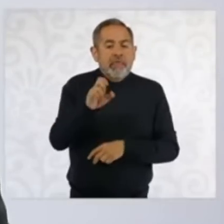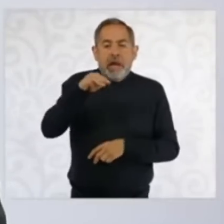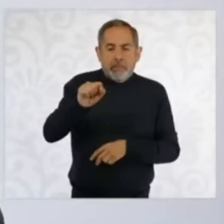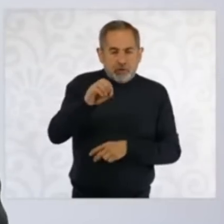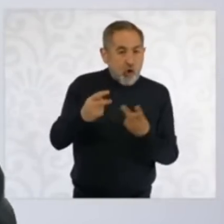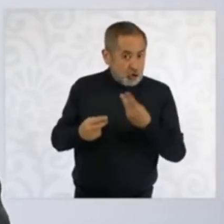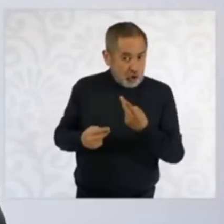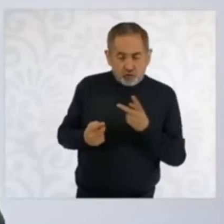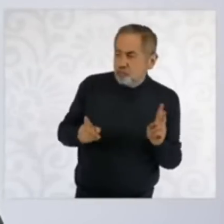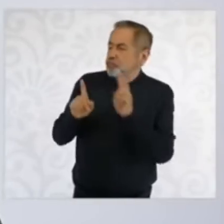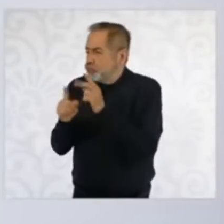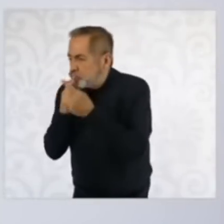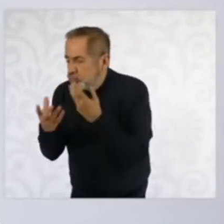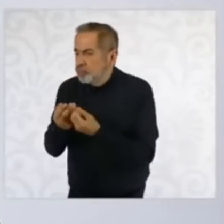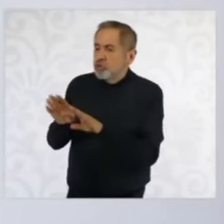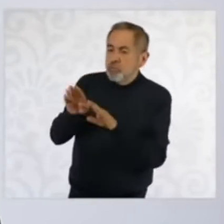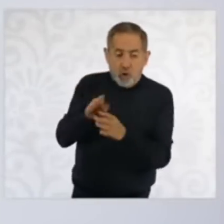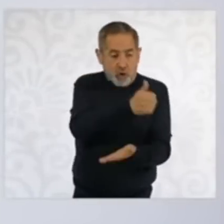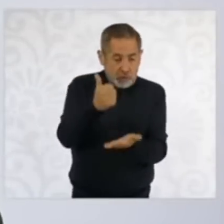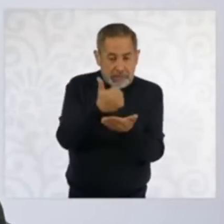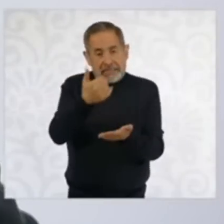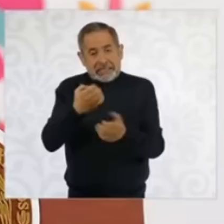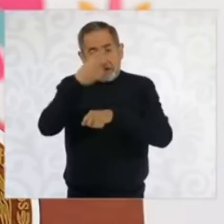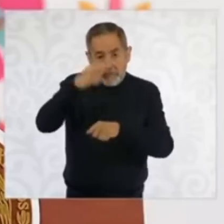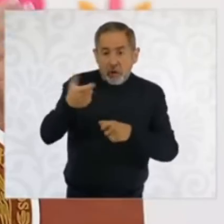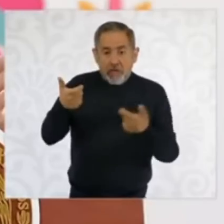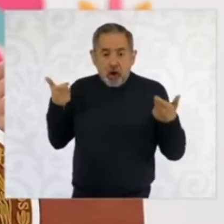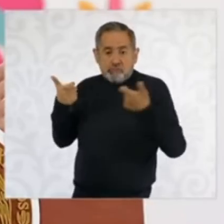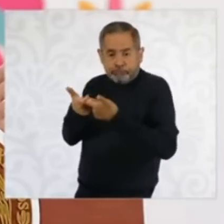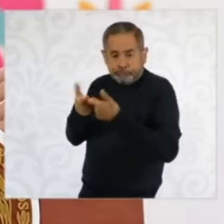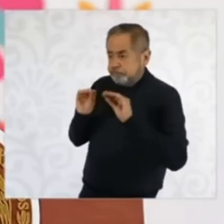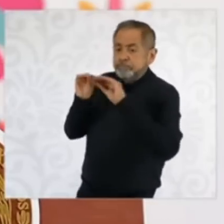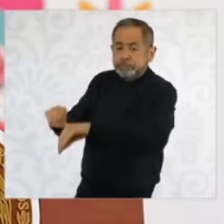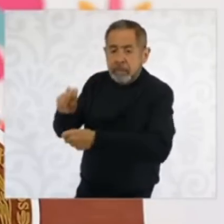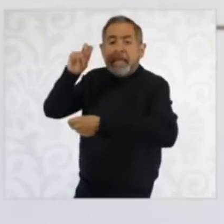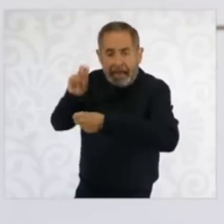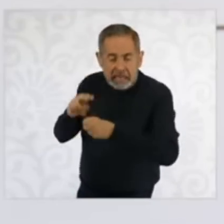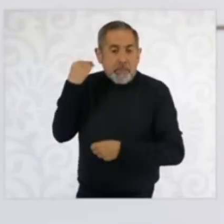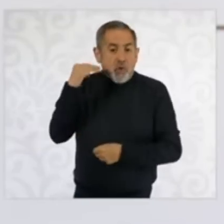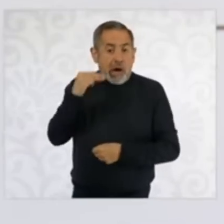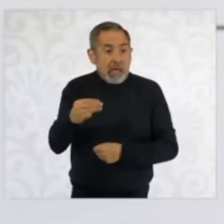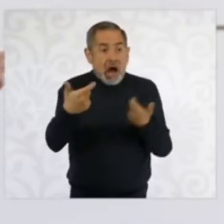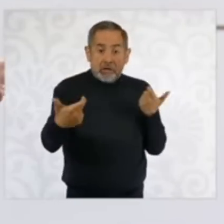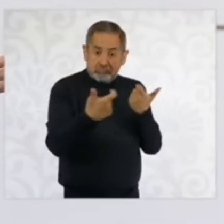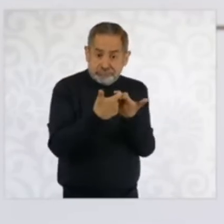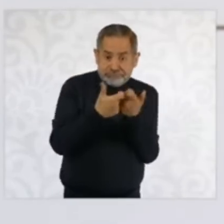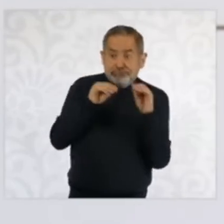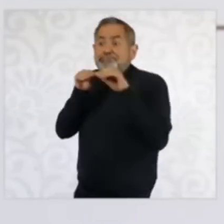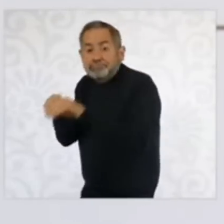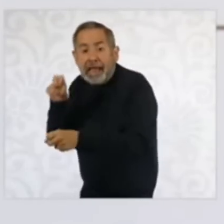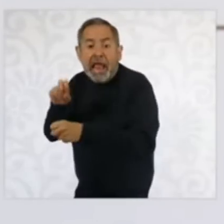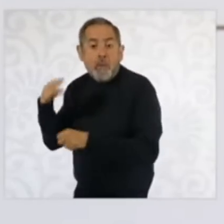la decisión de que parte de los recursos de la Ciudad y del Estado de México se invirtieran en Michoacán. Por primera vez se invierten en otro estado de la